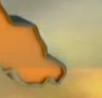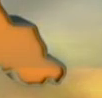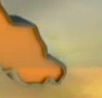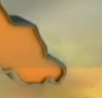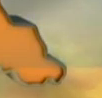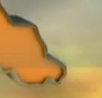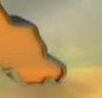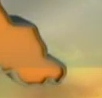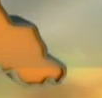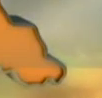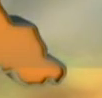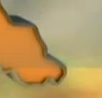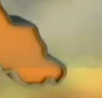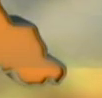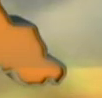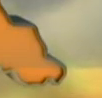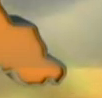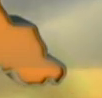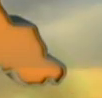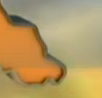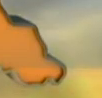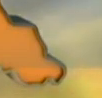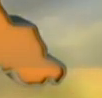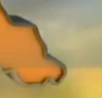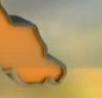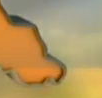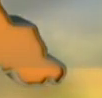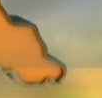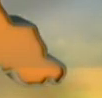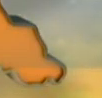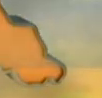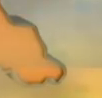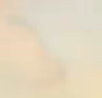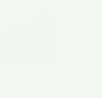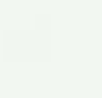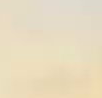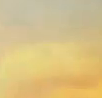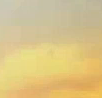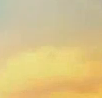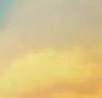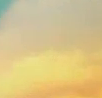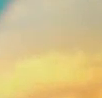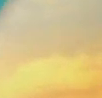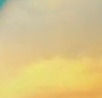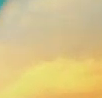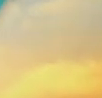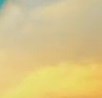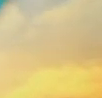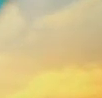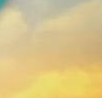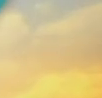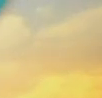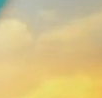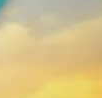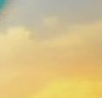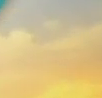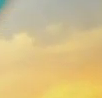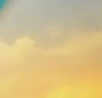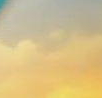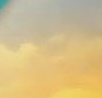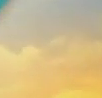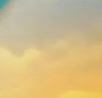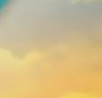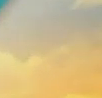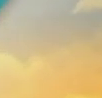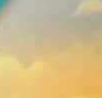durante la noche el mercurio cerca de los 6 grados en el pronóstico extendido para santacruz aquí